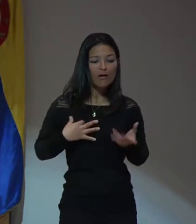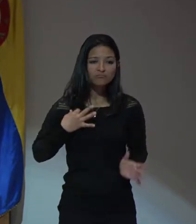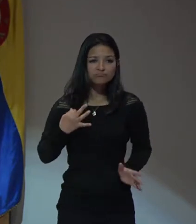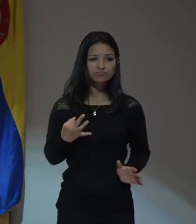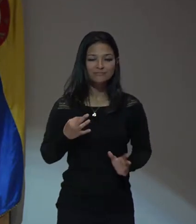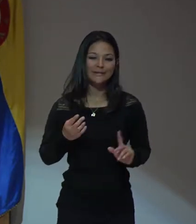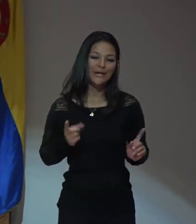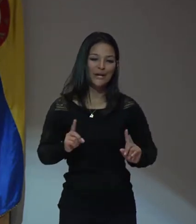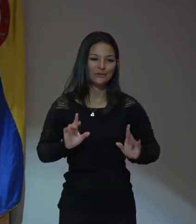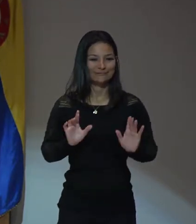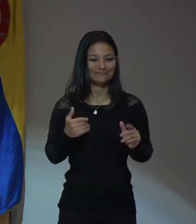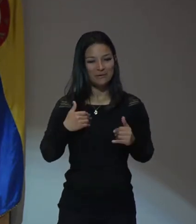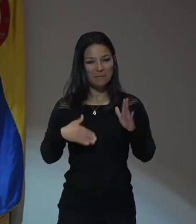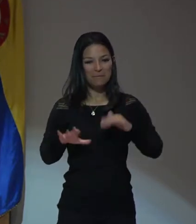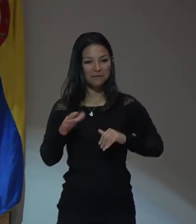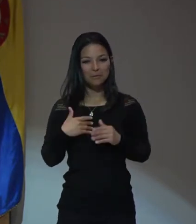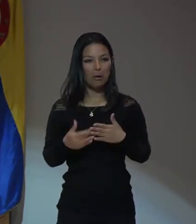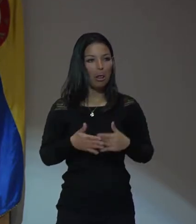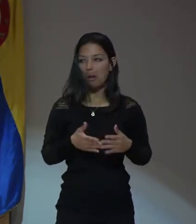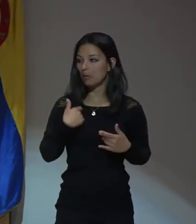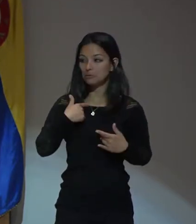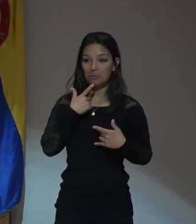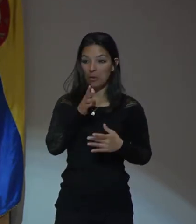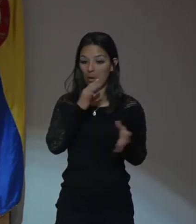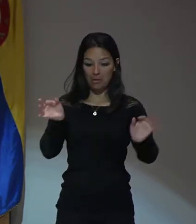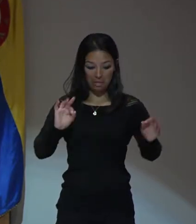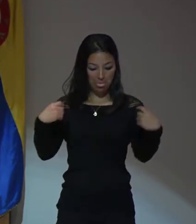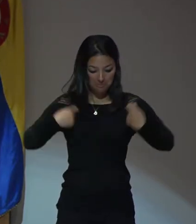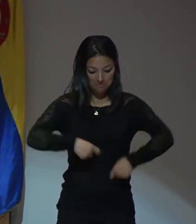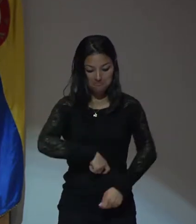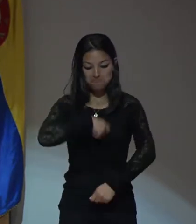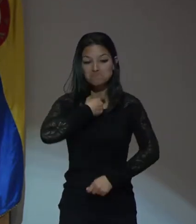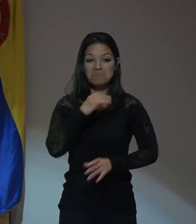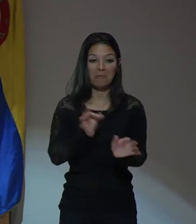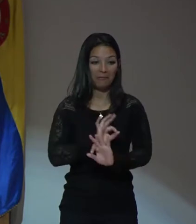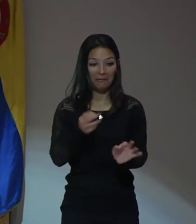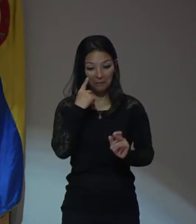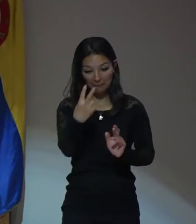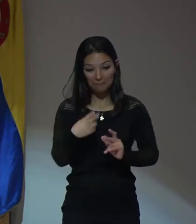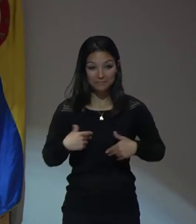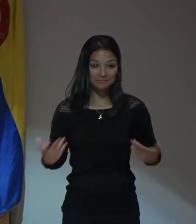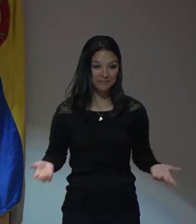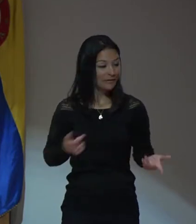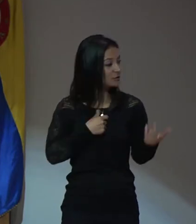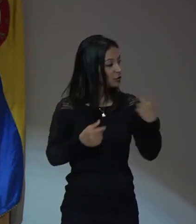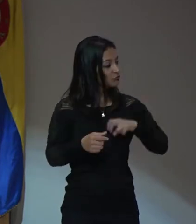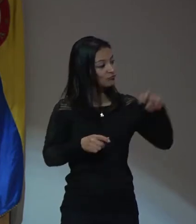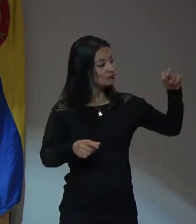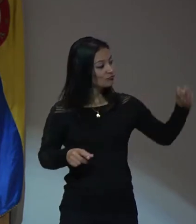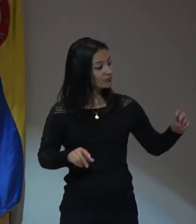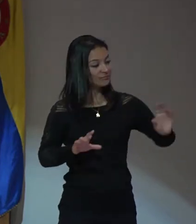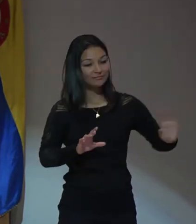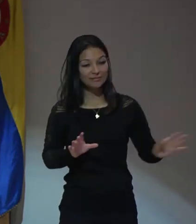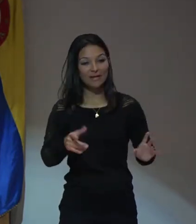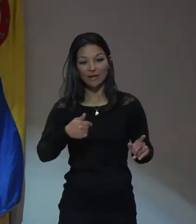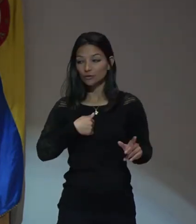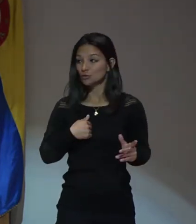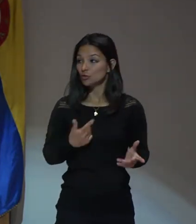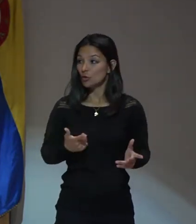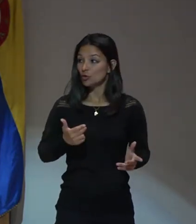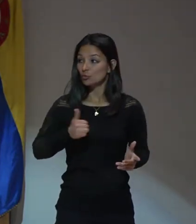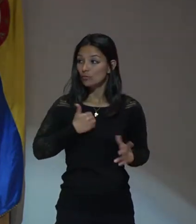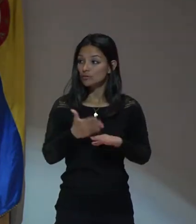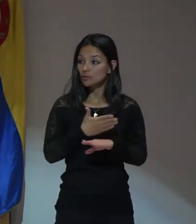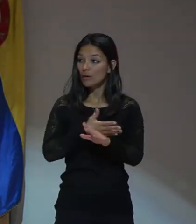actividades, al punto de que ni siquiera traje saco ni corbata. Me voy a sentar entonces en el lado de allá y lo que vamos a hacer es, yo me tomé